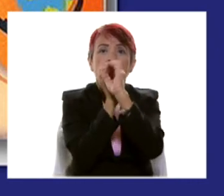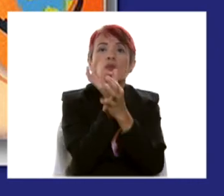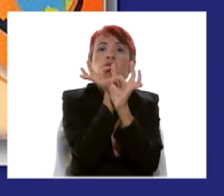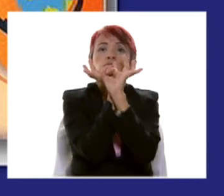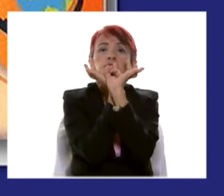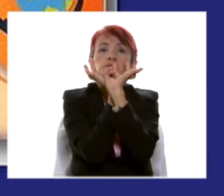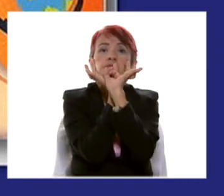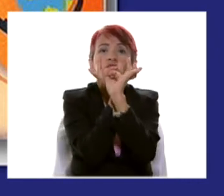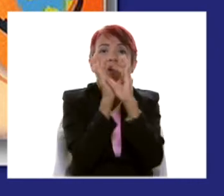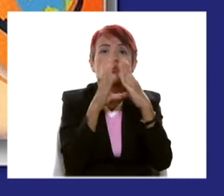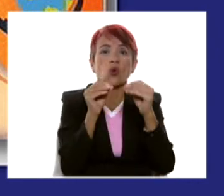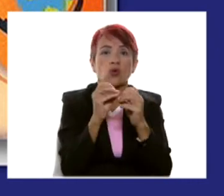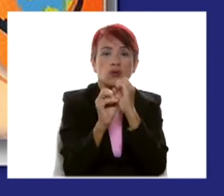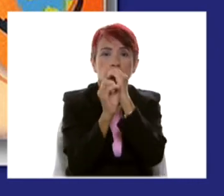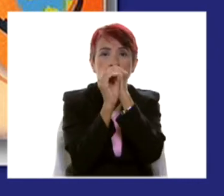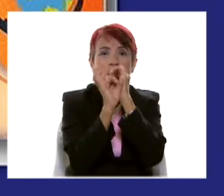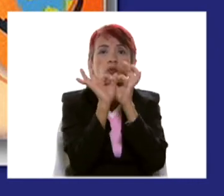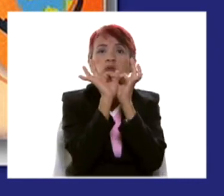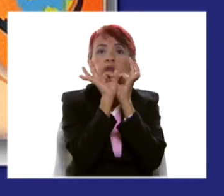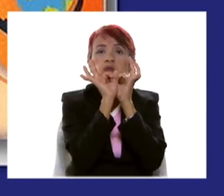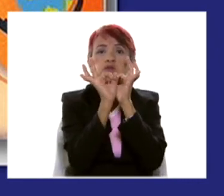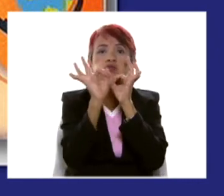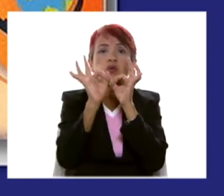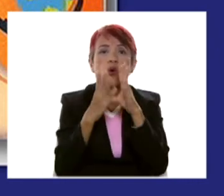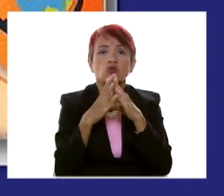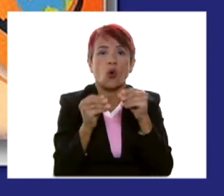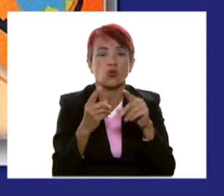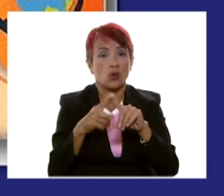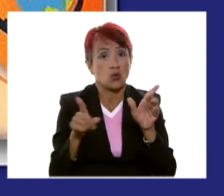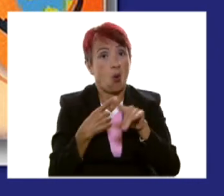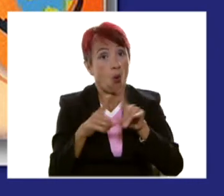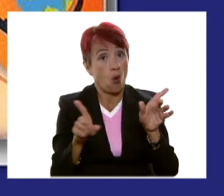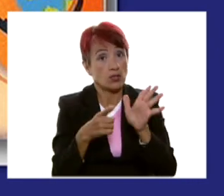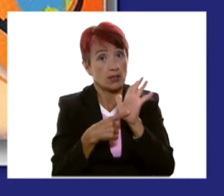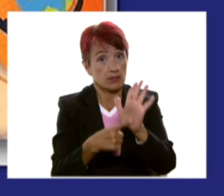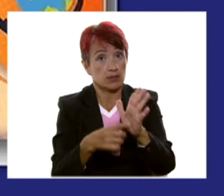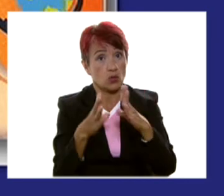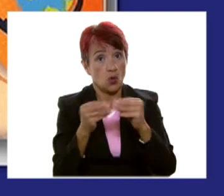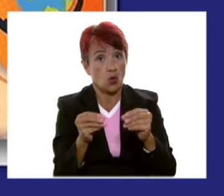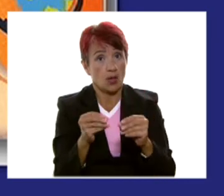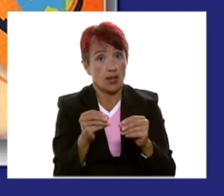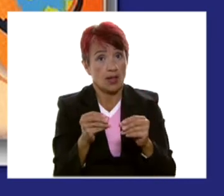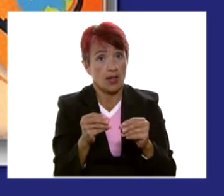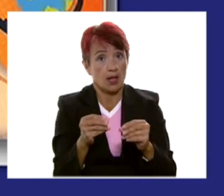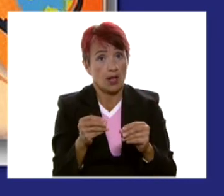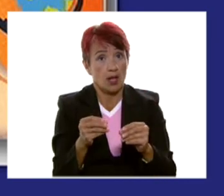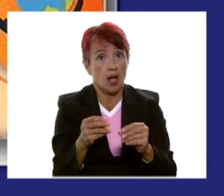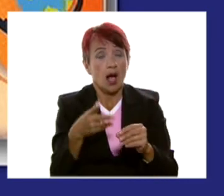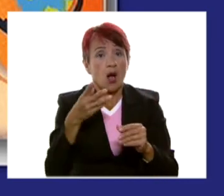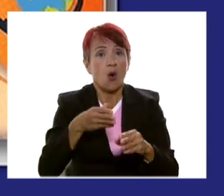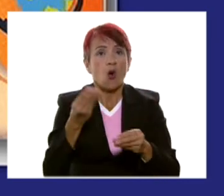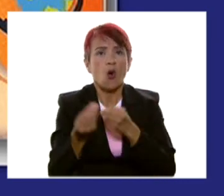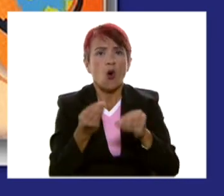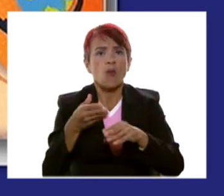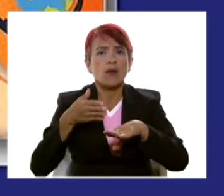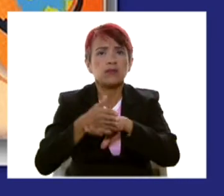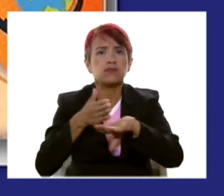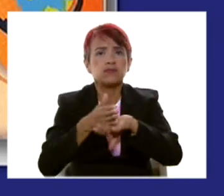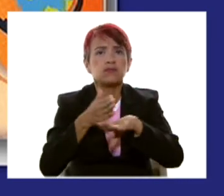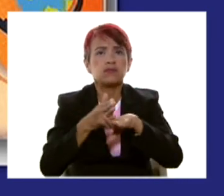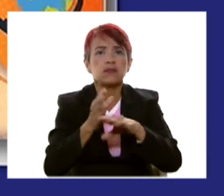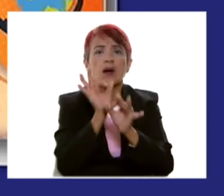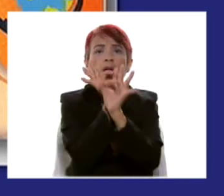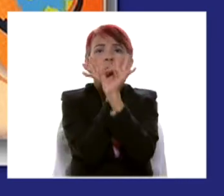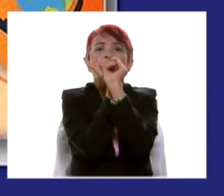otros. Vamos a ver, otro en la imagen, vamos a ver el corte de leña, la cerbatana, la